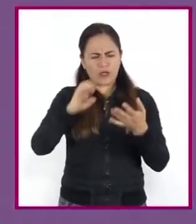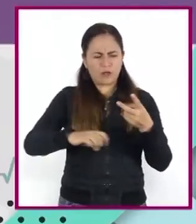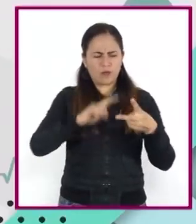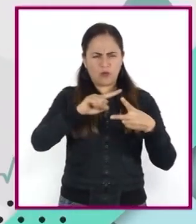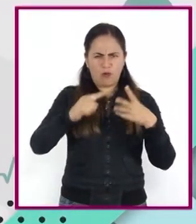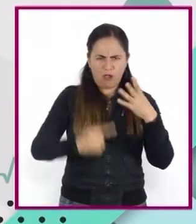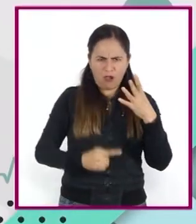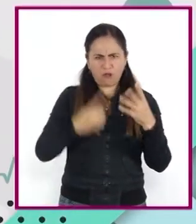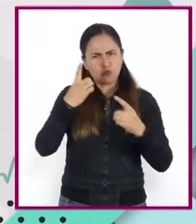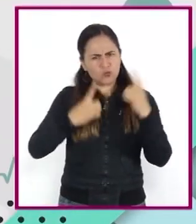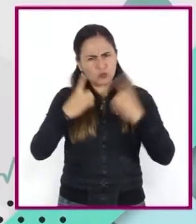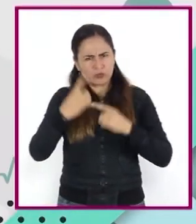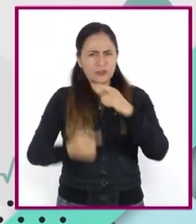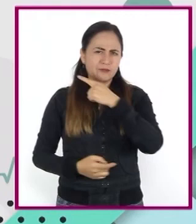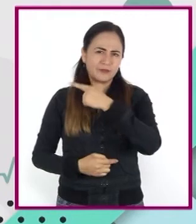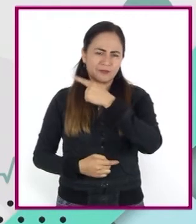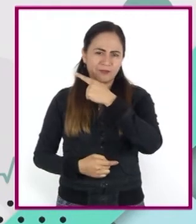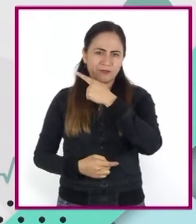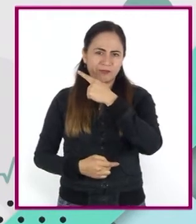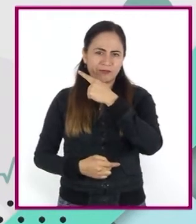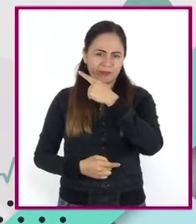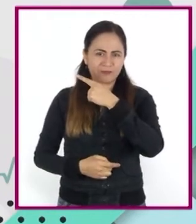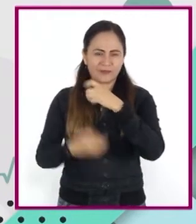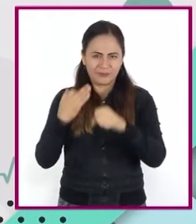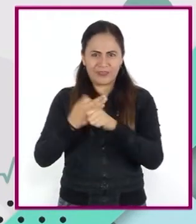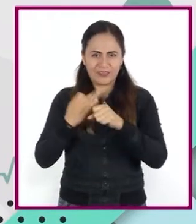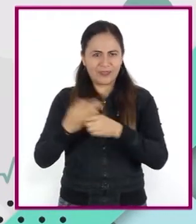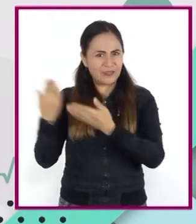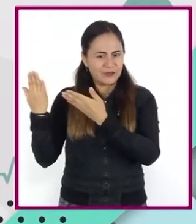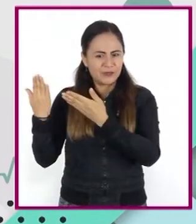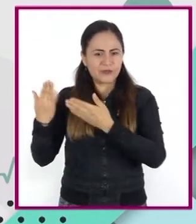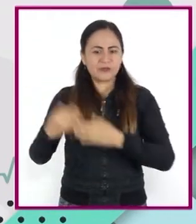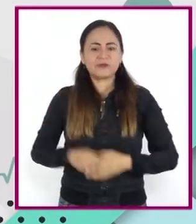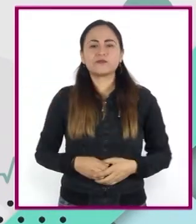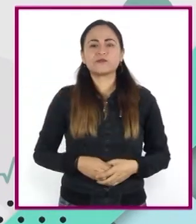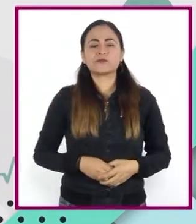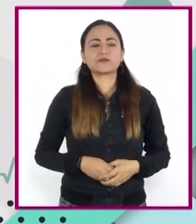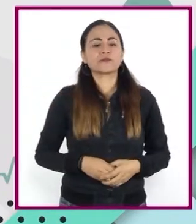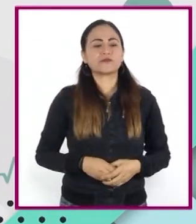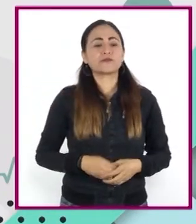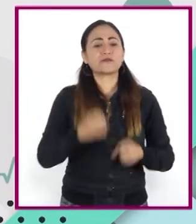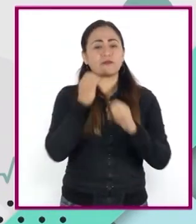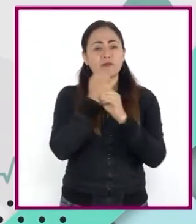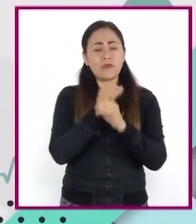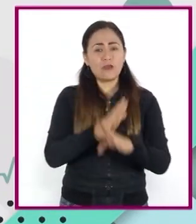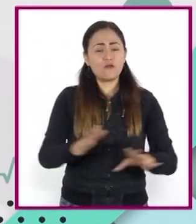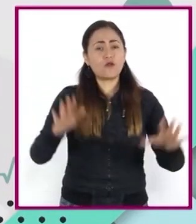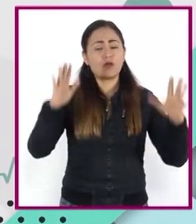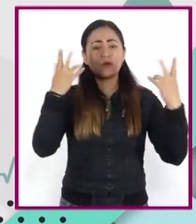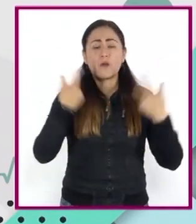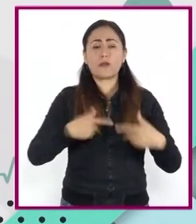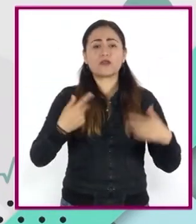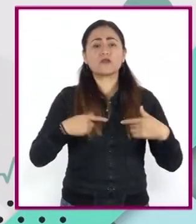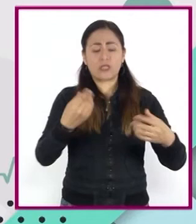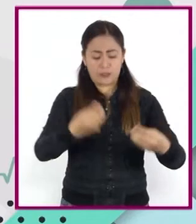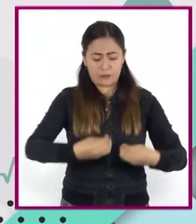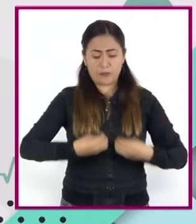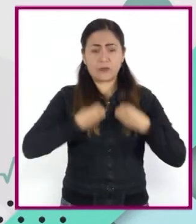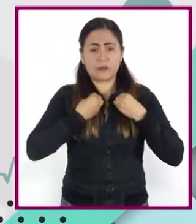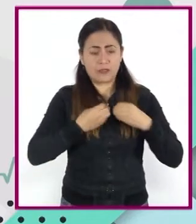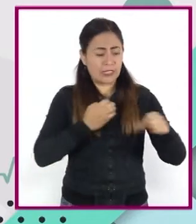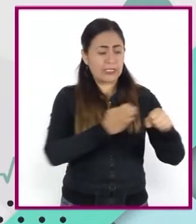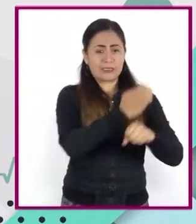ejemplo, en la gráfica de barras que están observando, se representó la información que corresponde al número de habitantes por